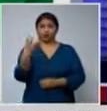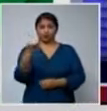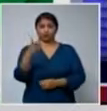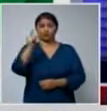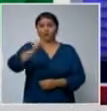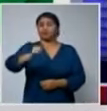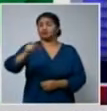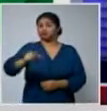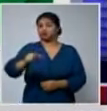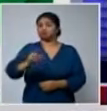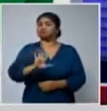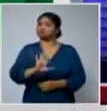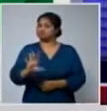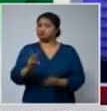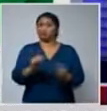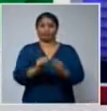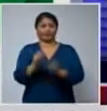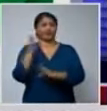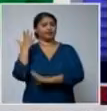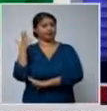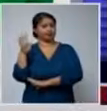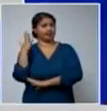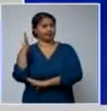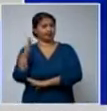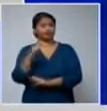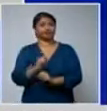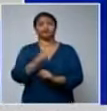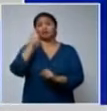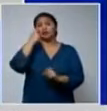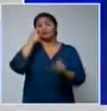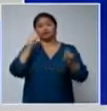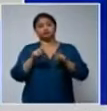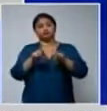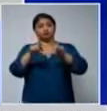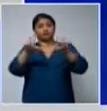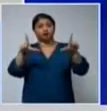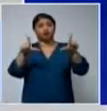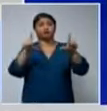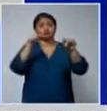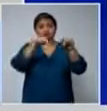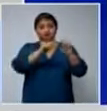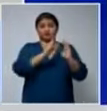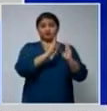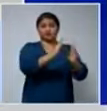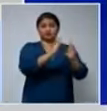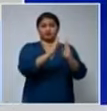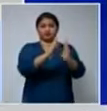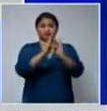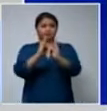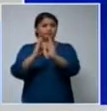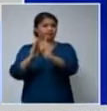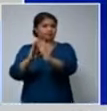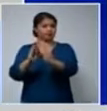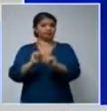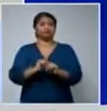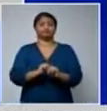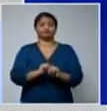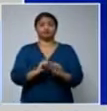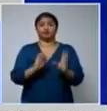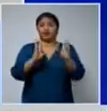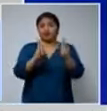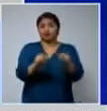importados. Cuando vemos en el gráfico el comportamiento del número